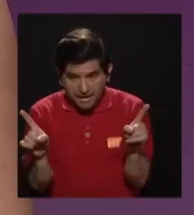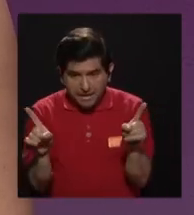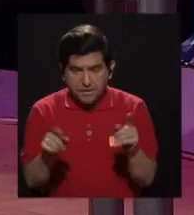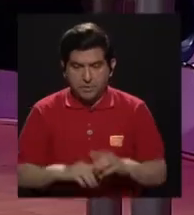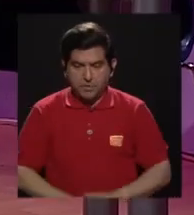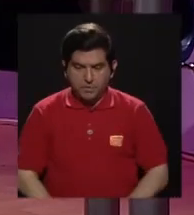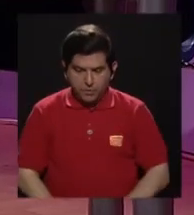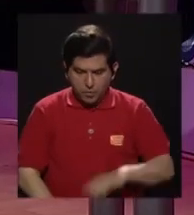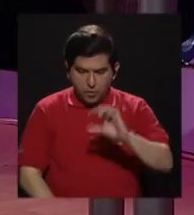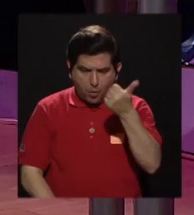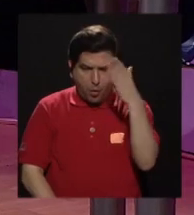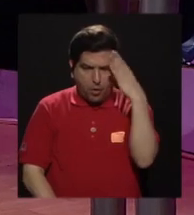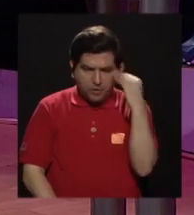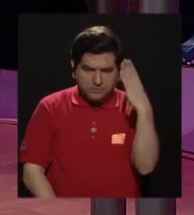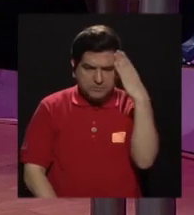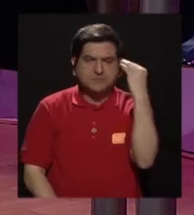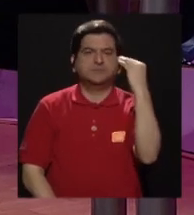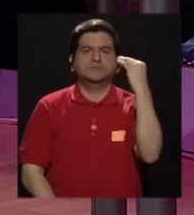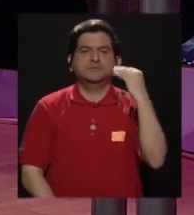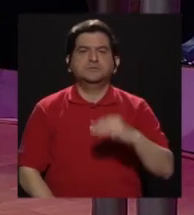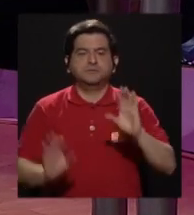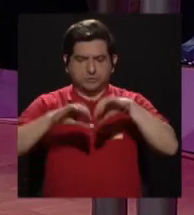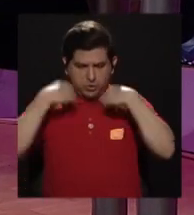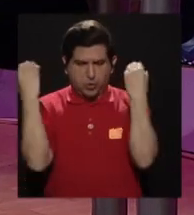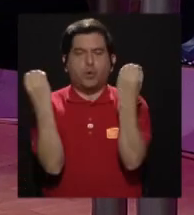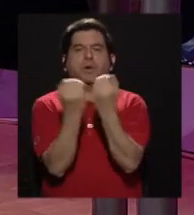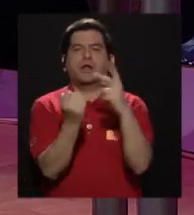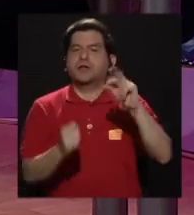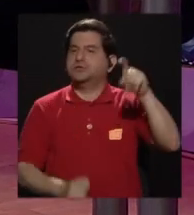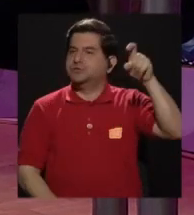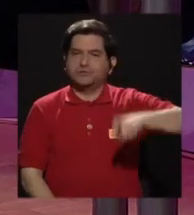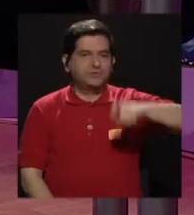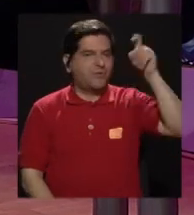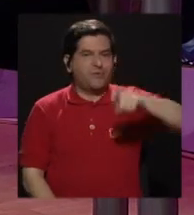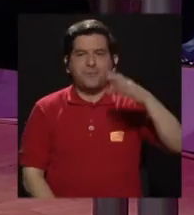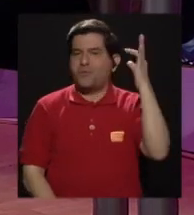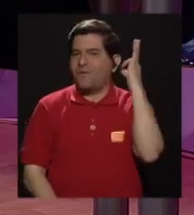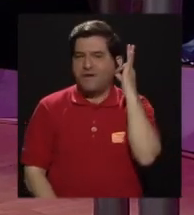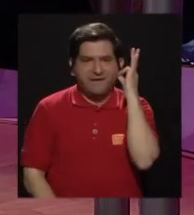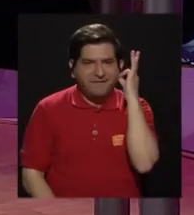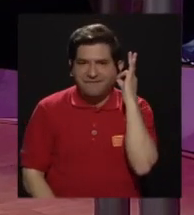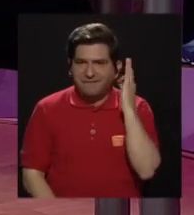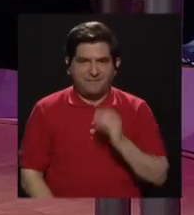otras experiencias de organización que no necesariamente son mujeres